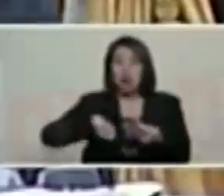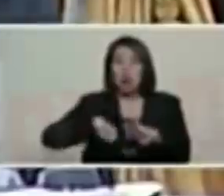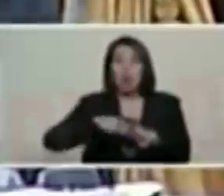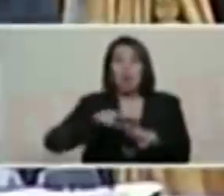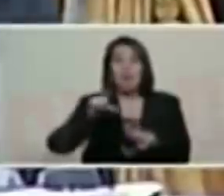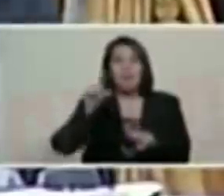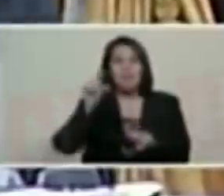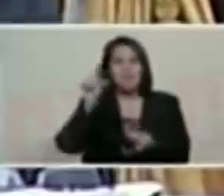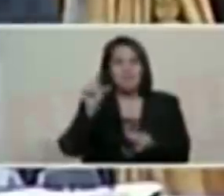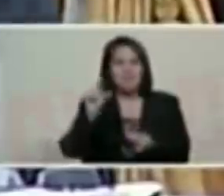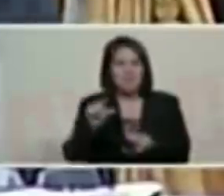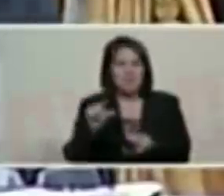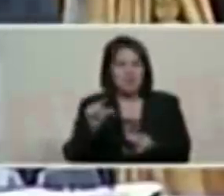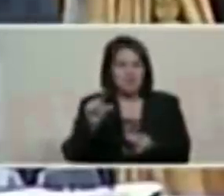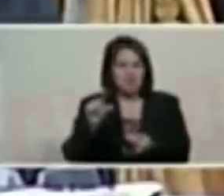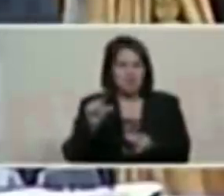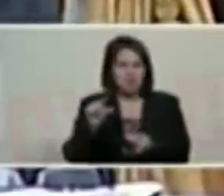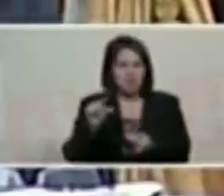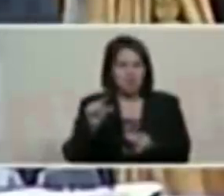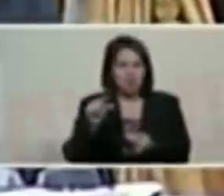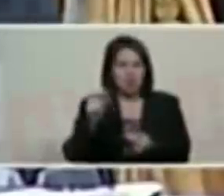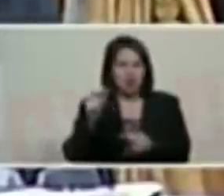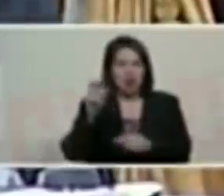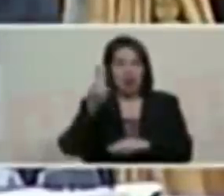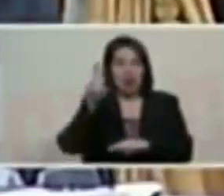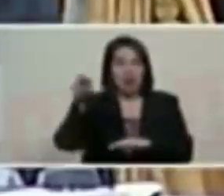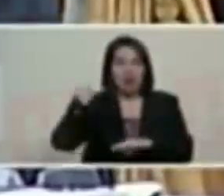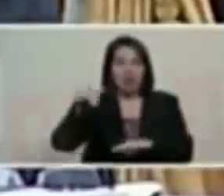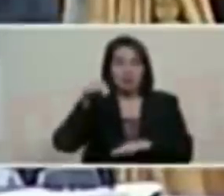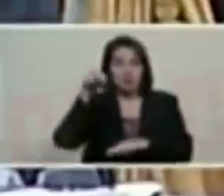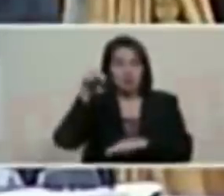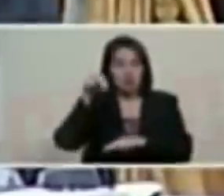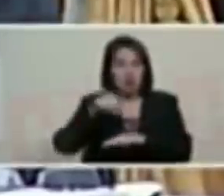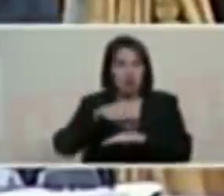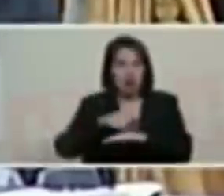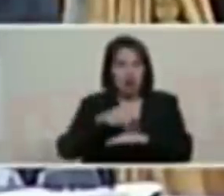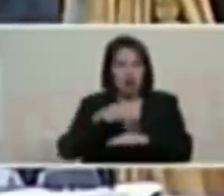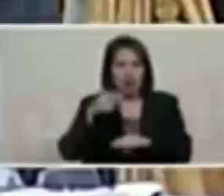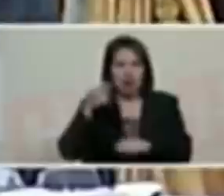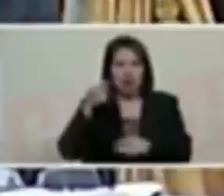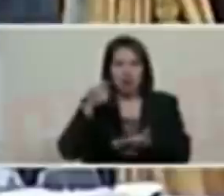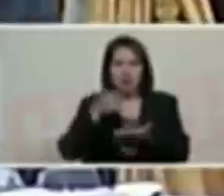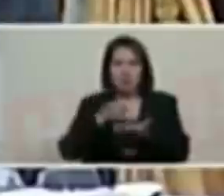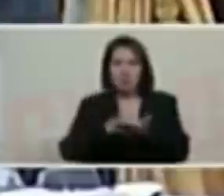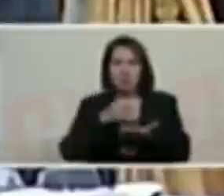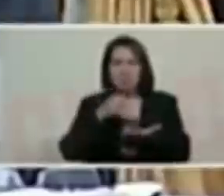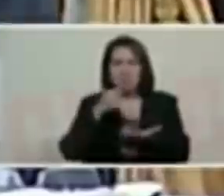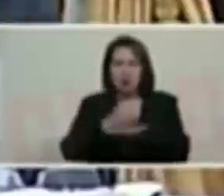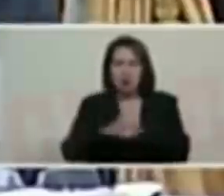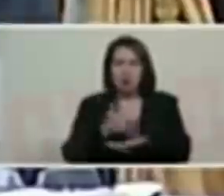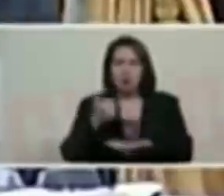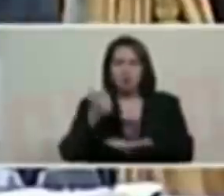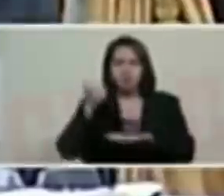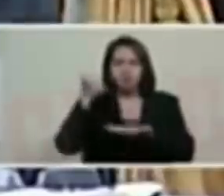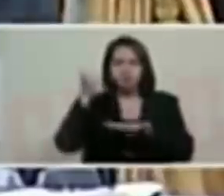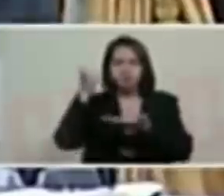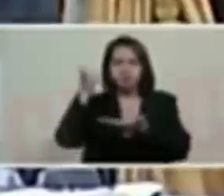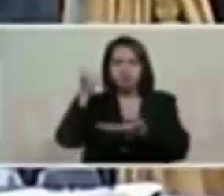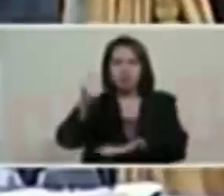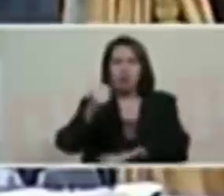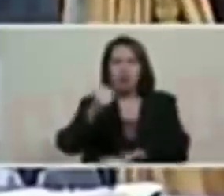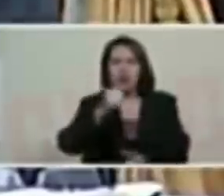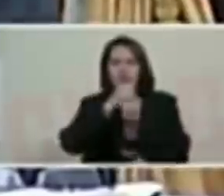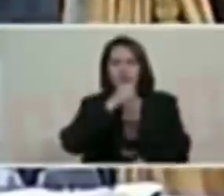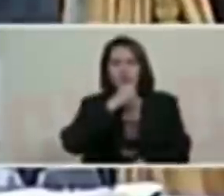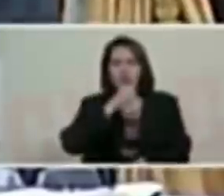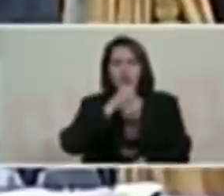estado Amazonas, que limita con Brasil, y ligó al jefe del parlamento, Juan Guaidó, a quien más de 50 países reconocen como presidente,